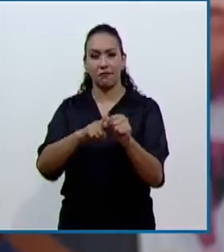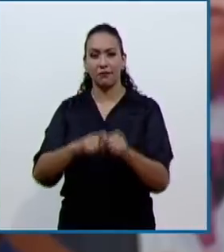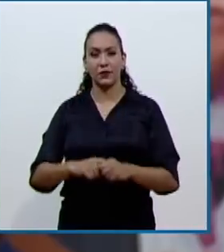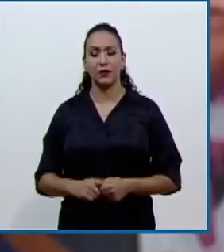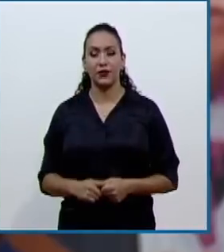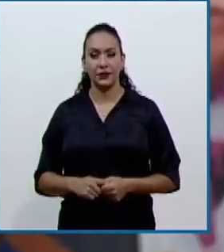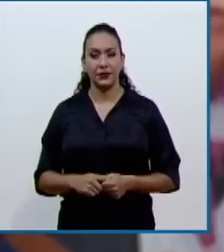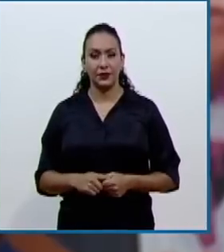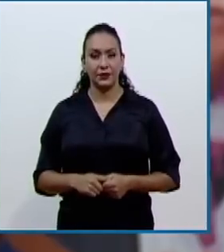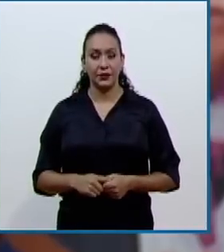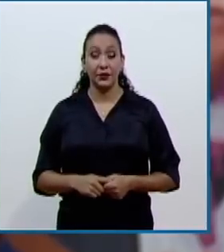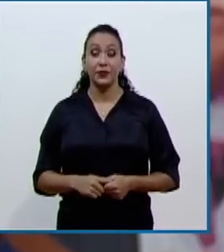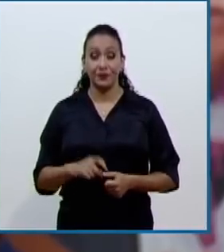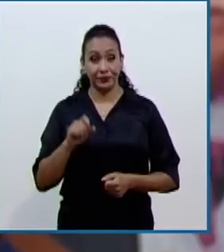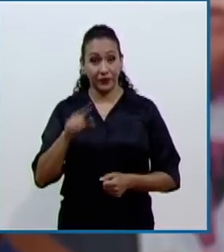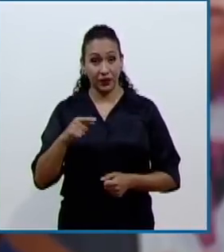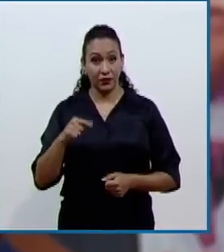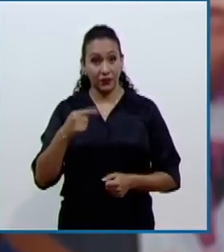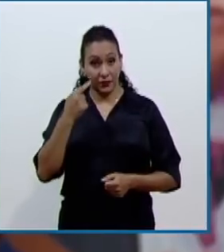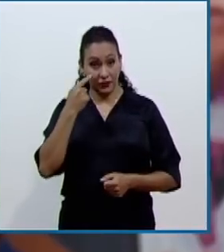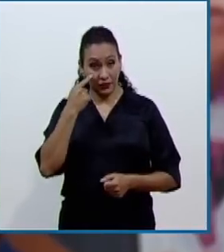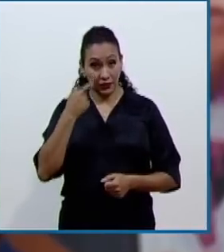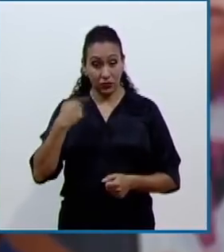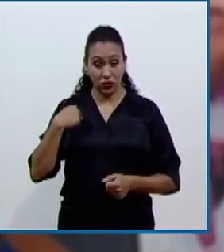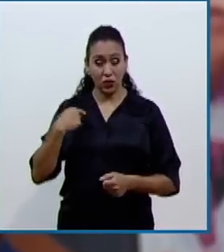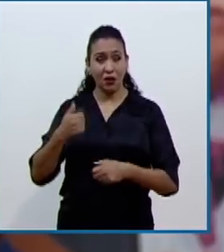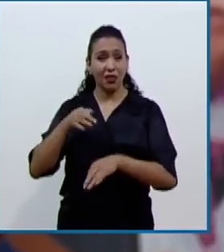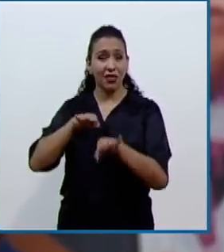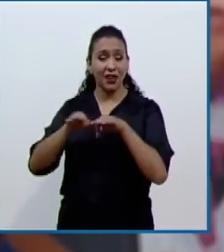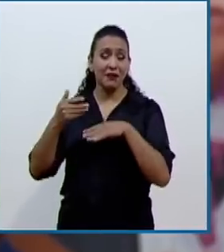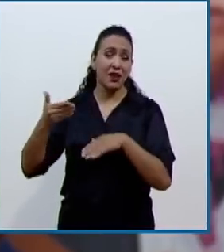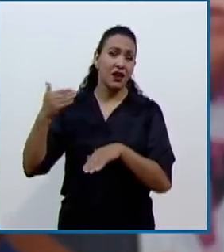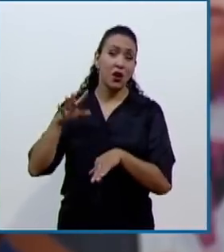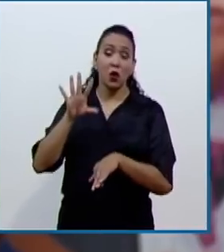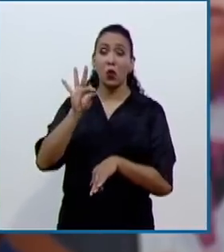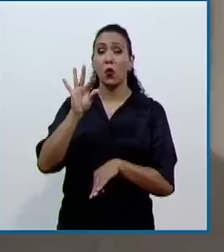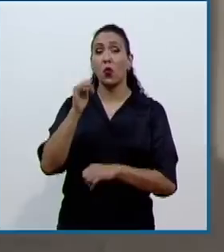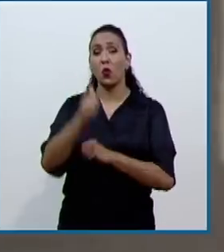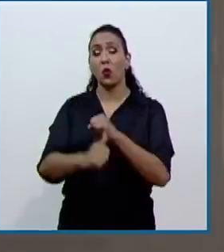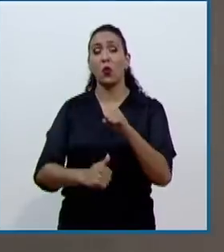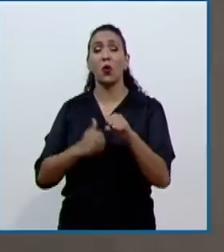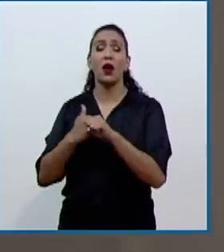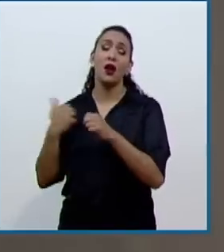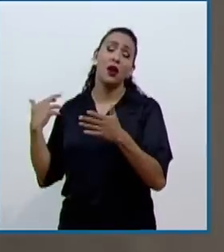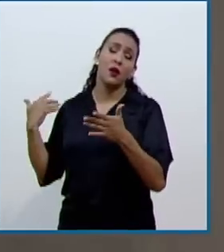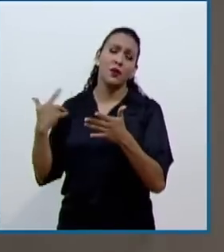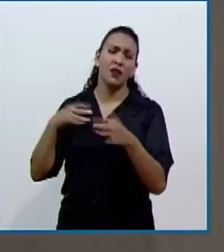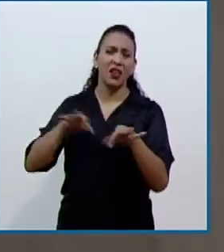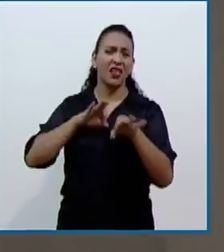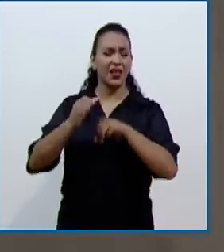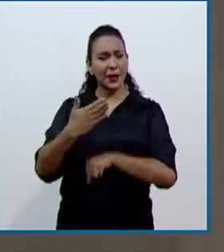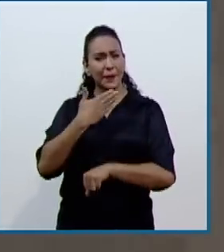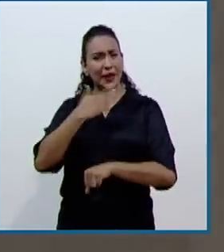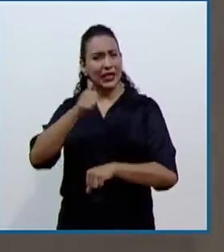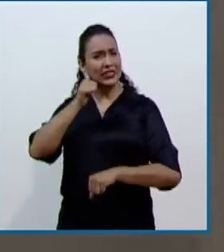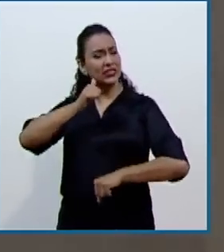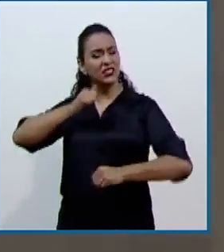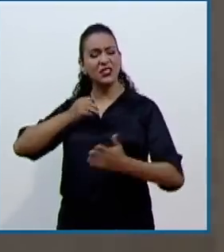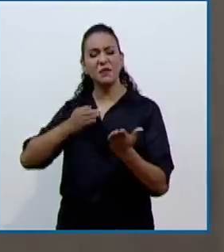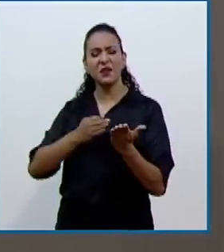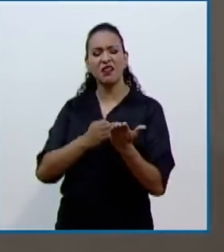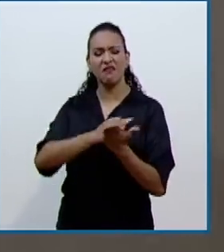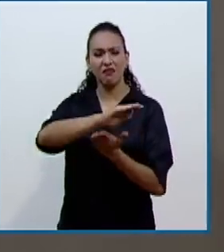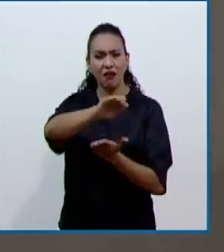Nación. Asimismo, después de 40 años de carrera judicial, con un expediente limpio y con el orgullo y la